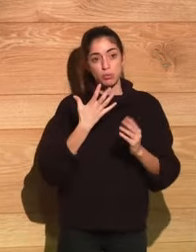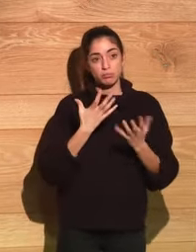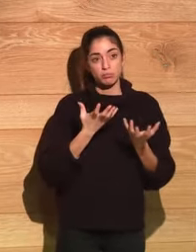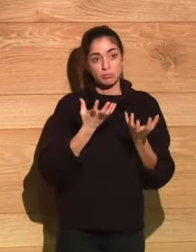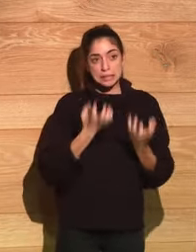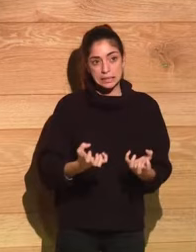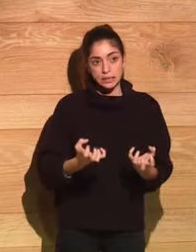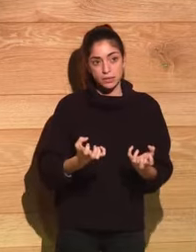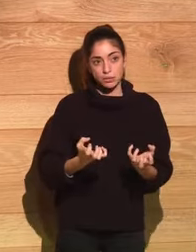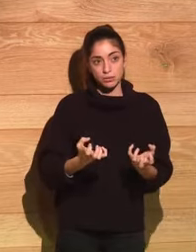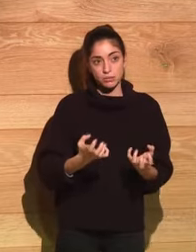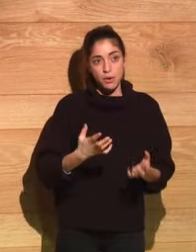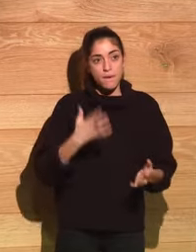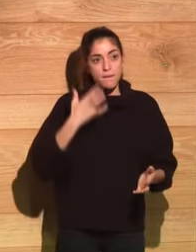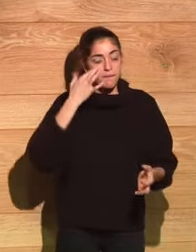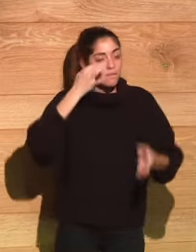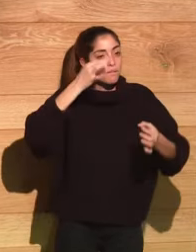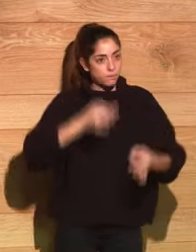seco, firme,